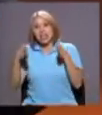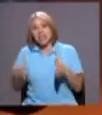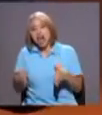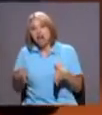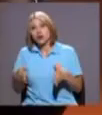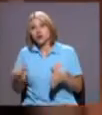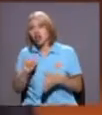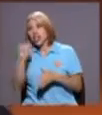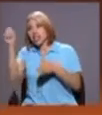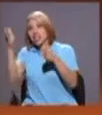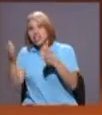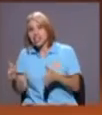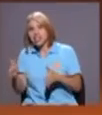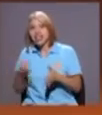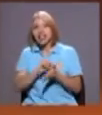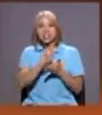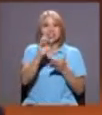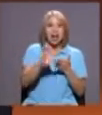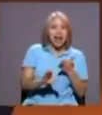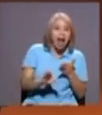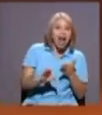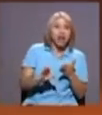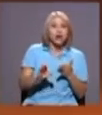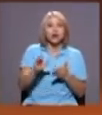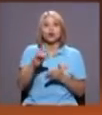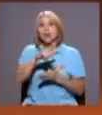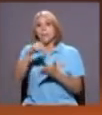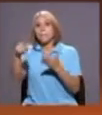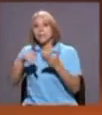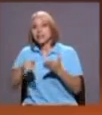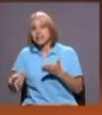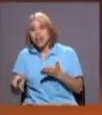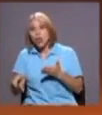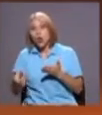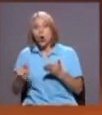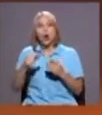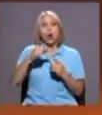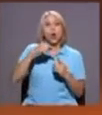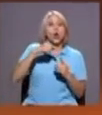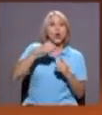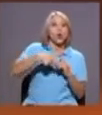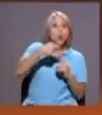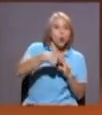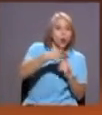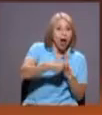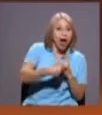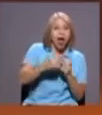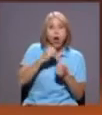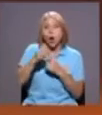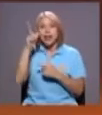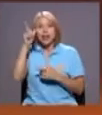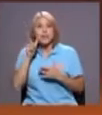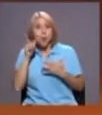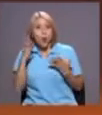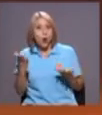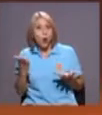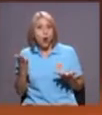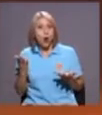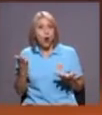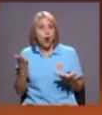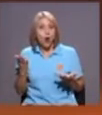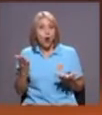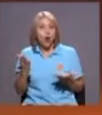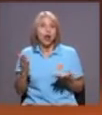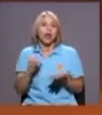Carlos, de Peseta, de Santos o de Limón. Pero al final, digamos,